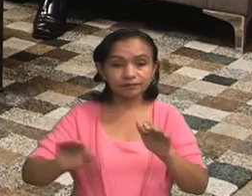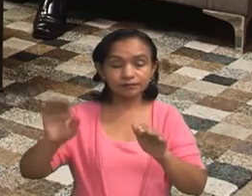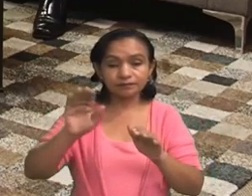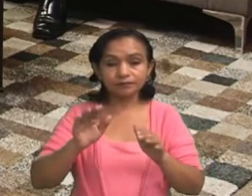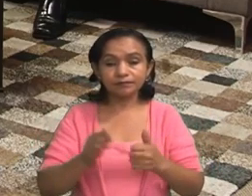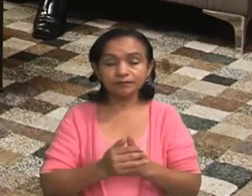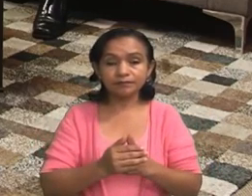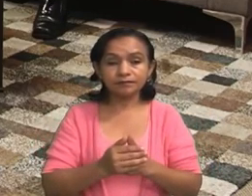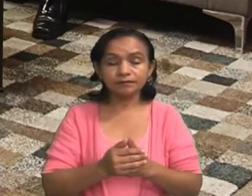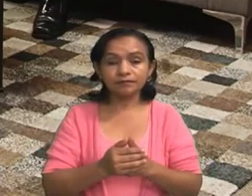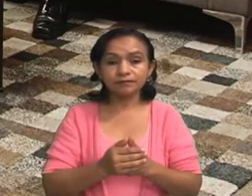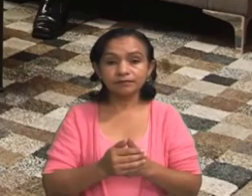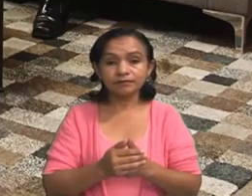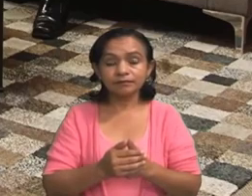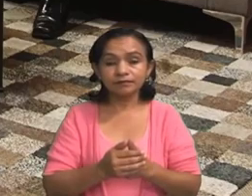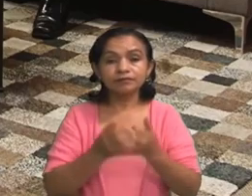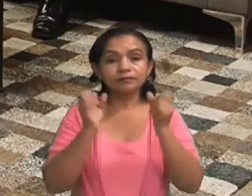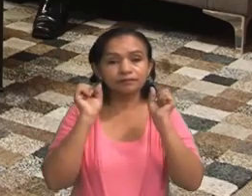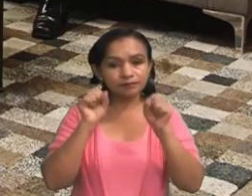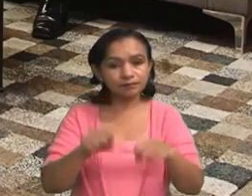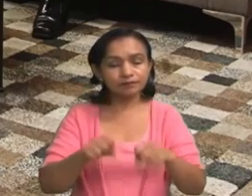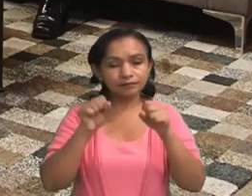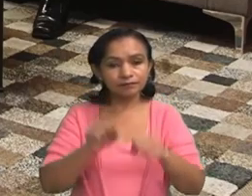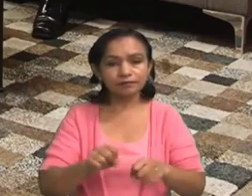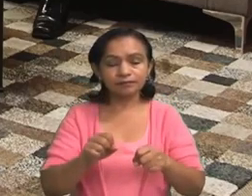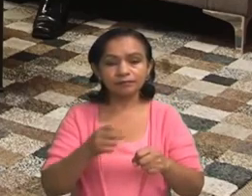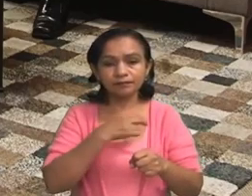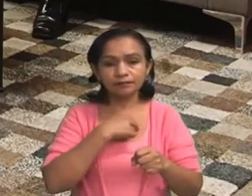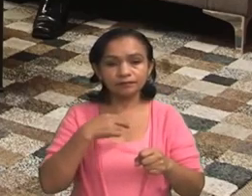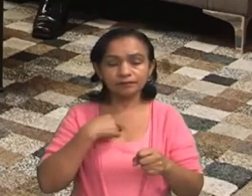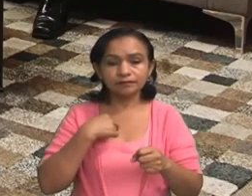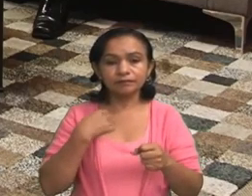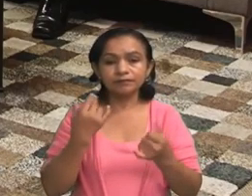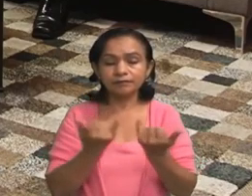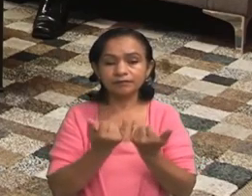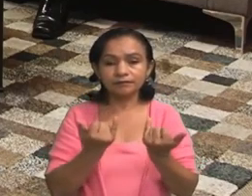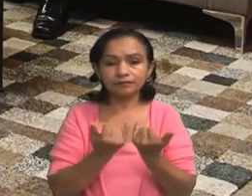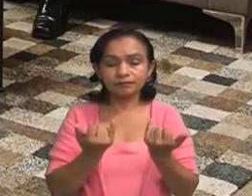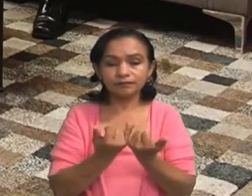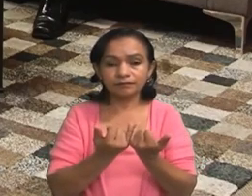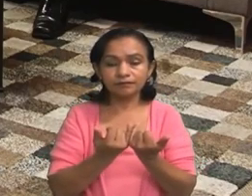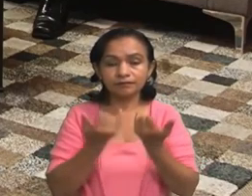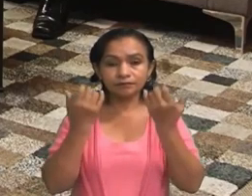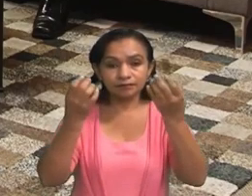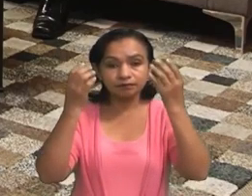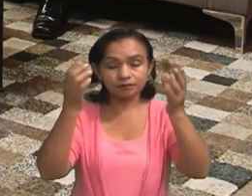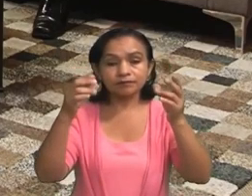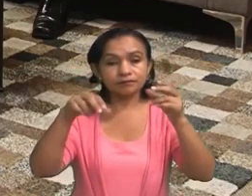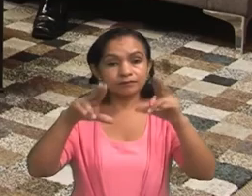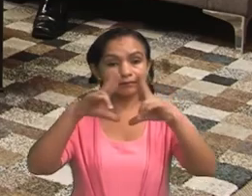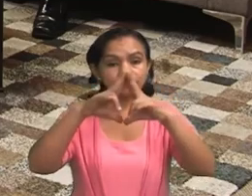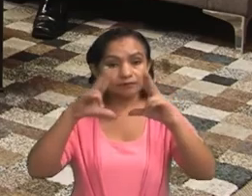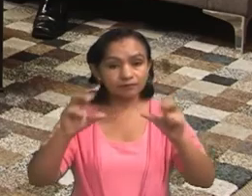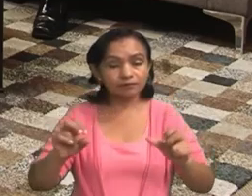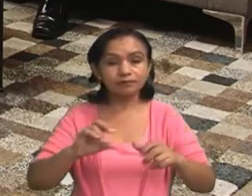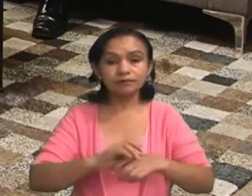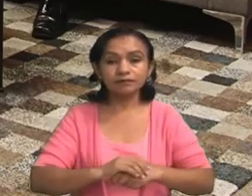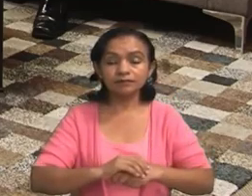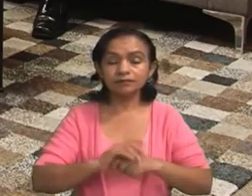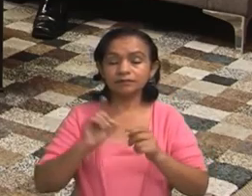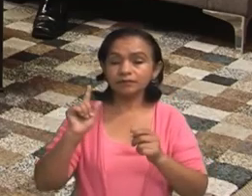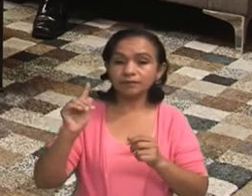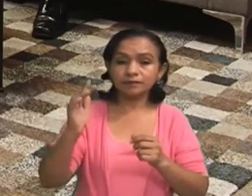la agroecología es poder transitar de ese modelo convencional que es cultural en el país, ¿verdad?